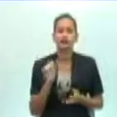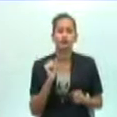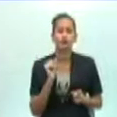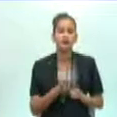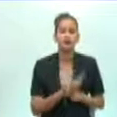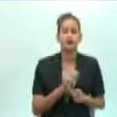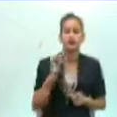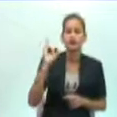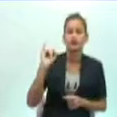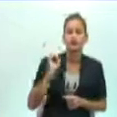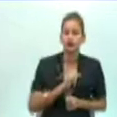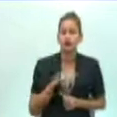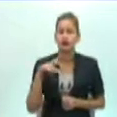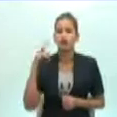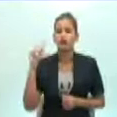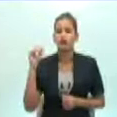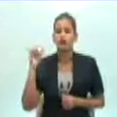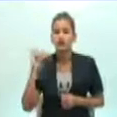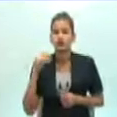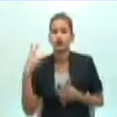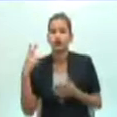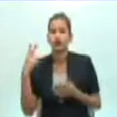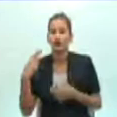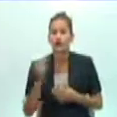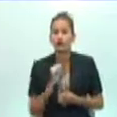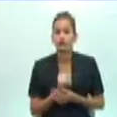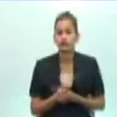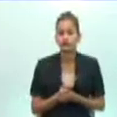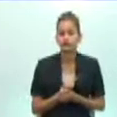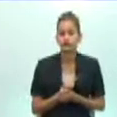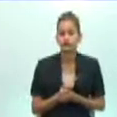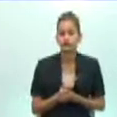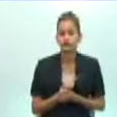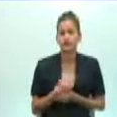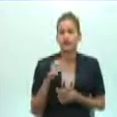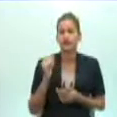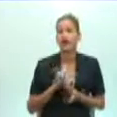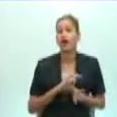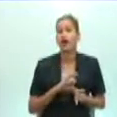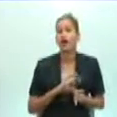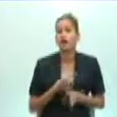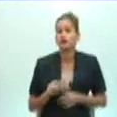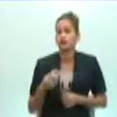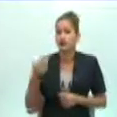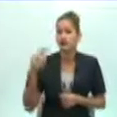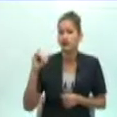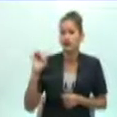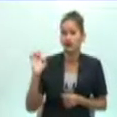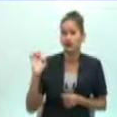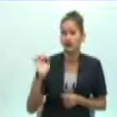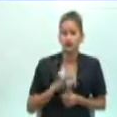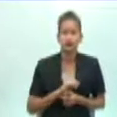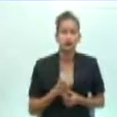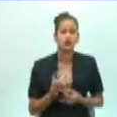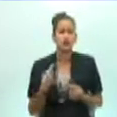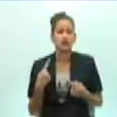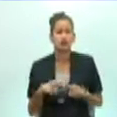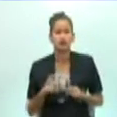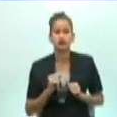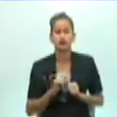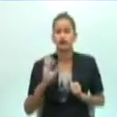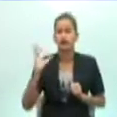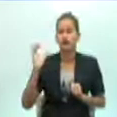con H, excepto IE. La conjunción O se sustituye por U delante de palabras que comienzan con O con